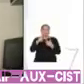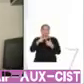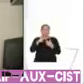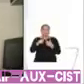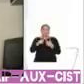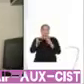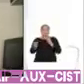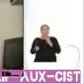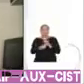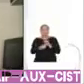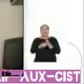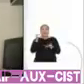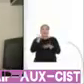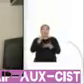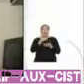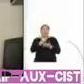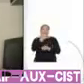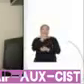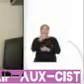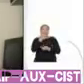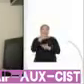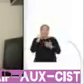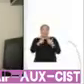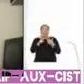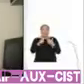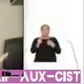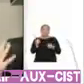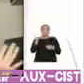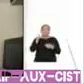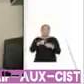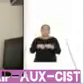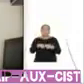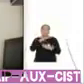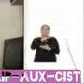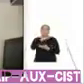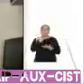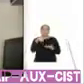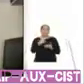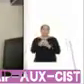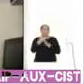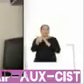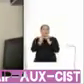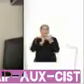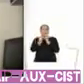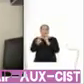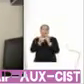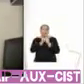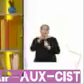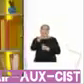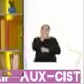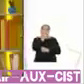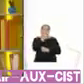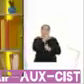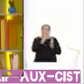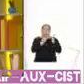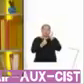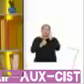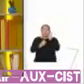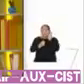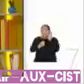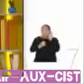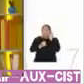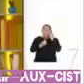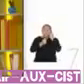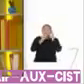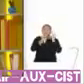complementar mis estudios respecto al canto y participar en todos los eventos posibles que tengan que ver con el canto. ¿Cuáles